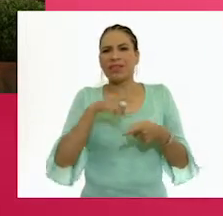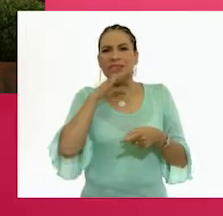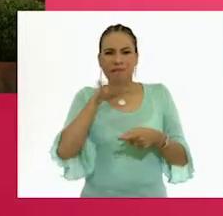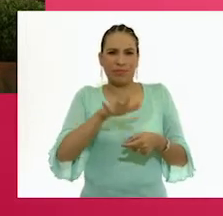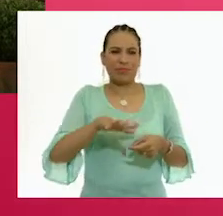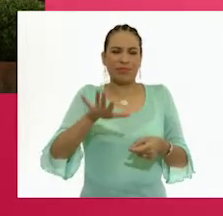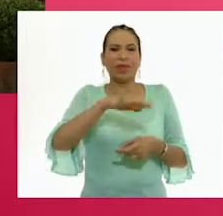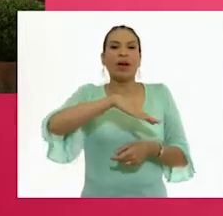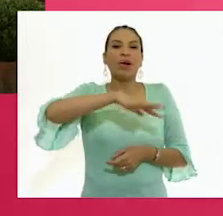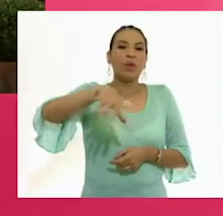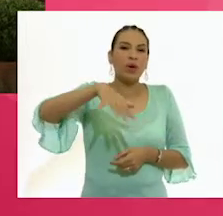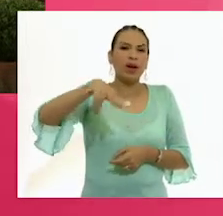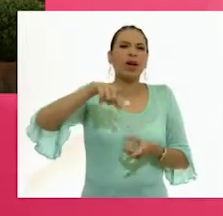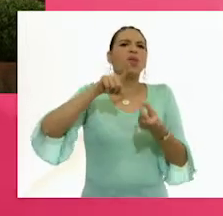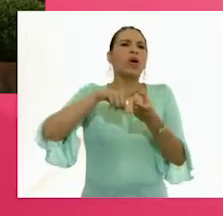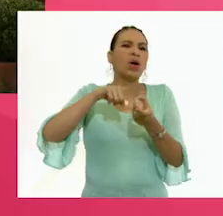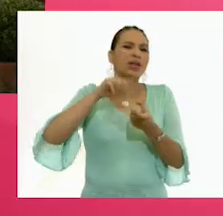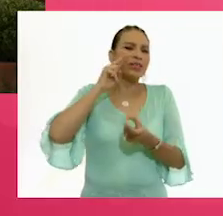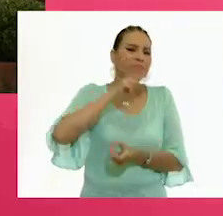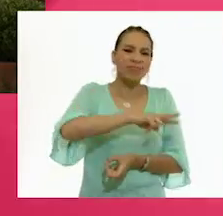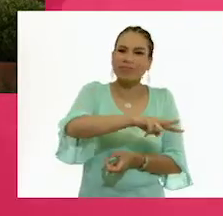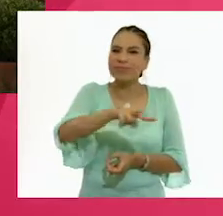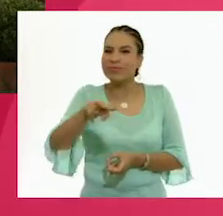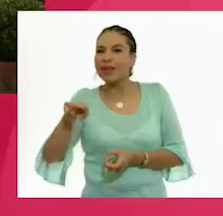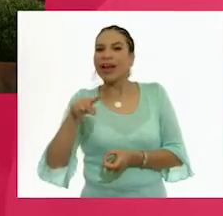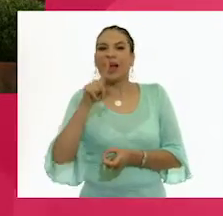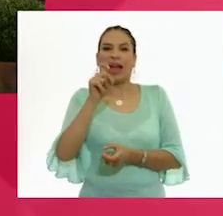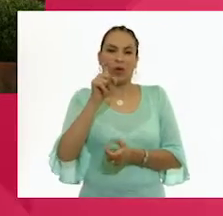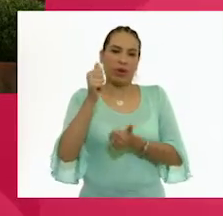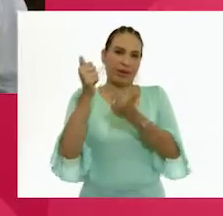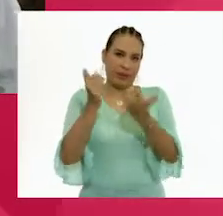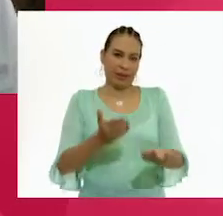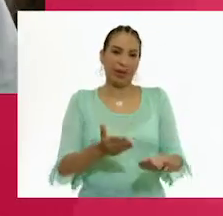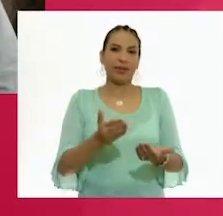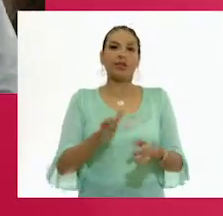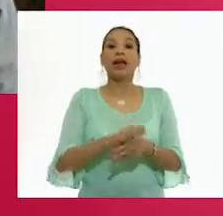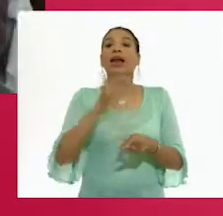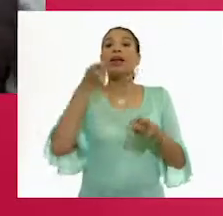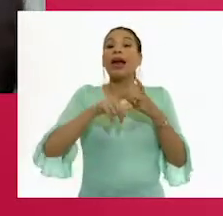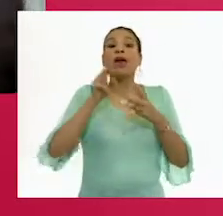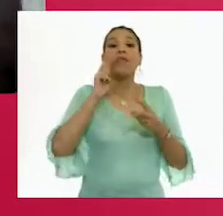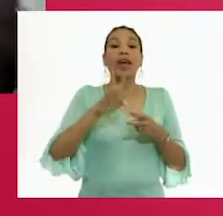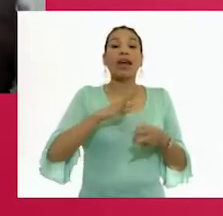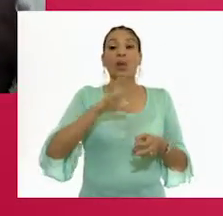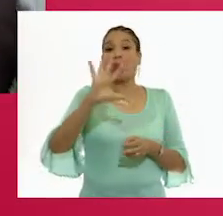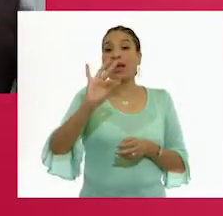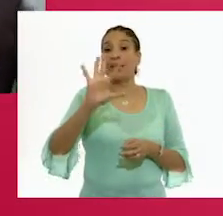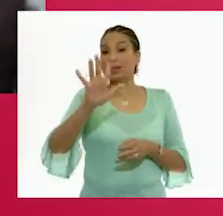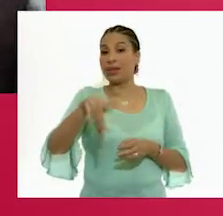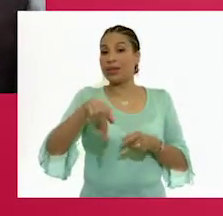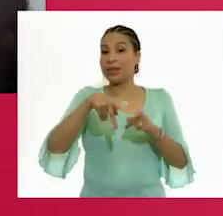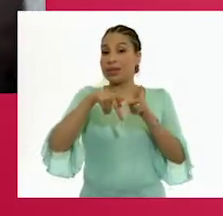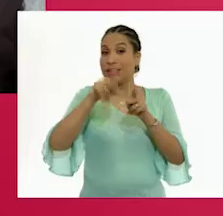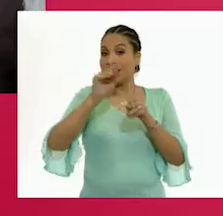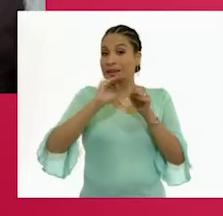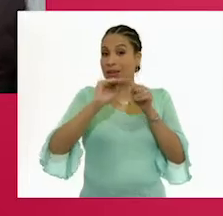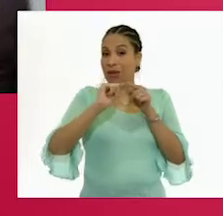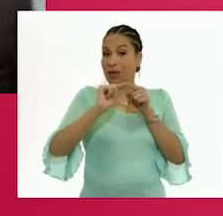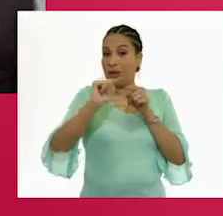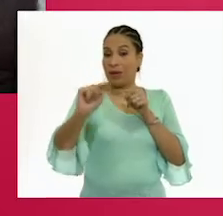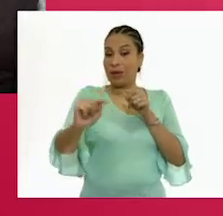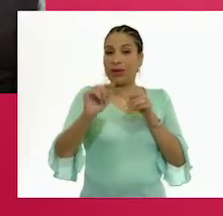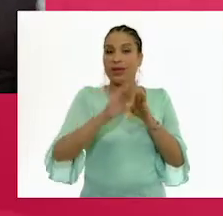buscar alrededor donde hay agua para traerla. Entonces empiezan a ver que a 45 kilómetros, aquí en la